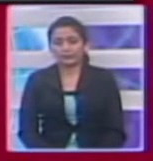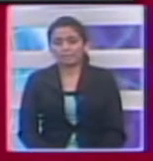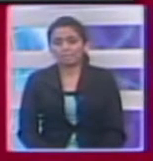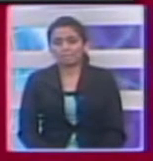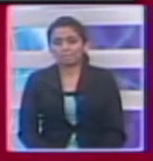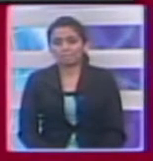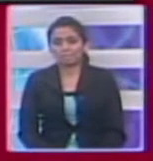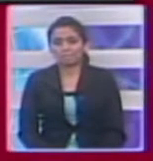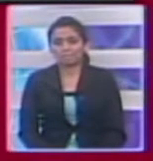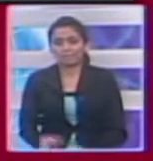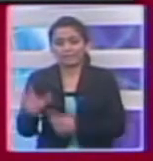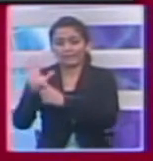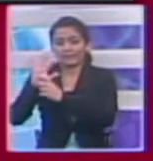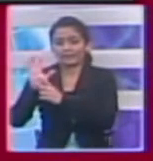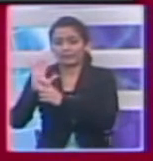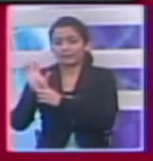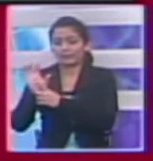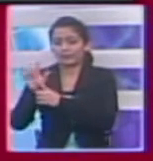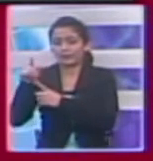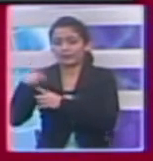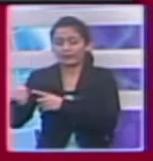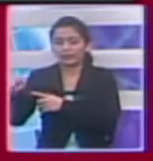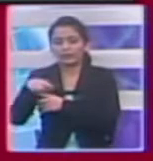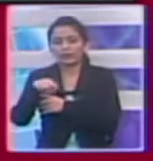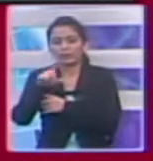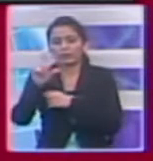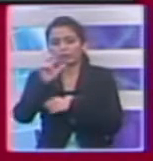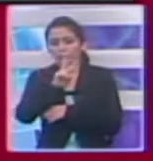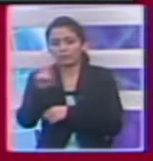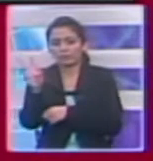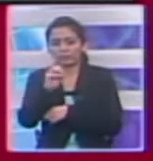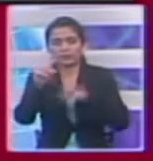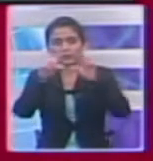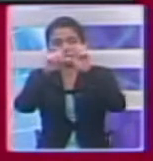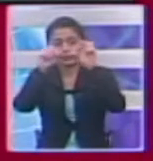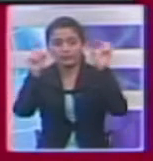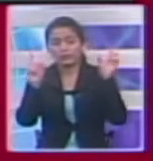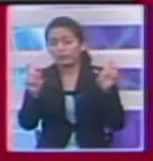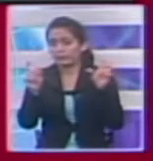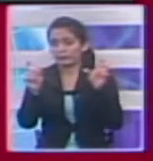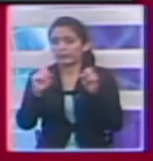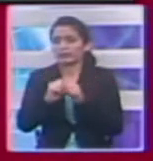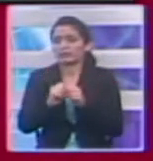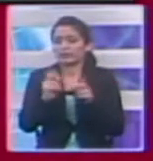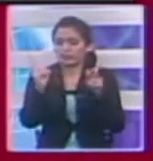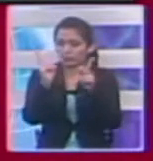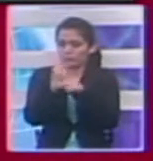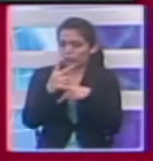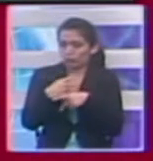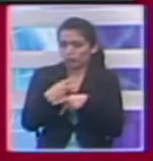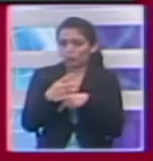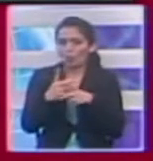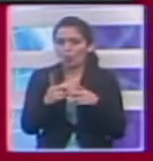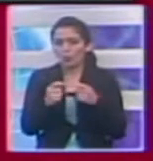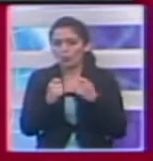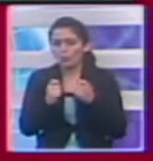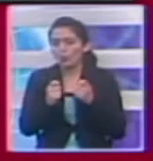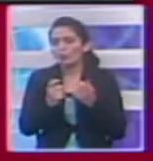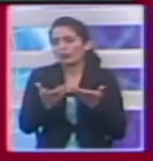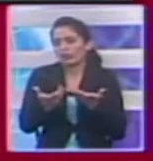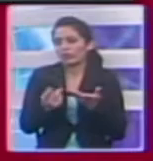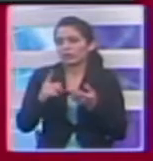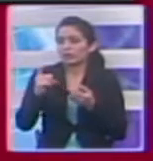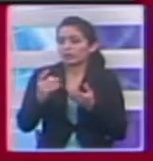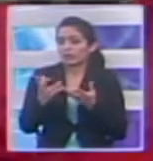las 20 principales empresas productoras del país que obviamente para acceder a este tipo de eventos tienen que rendir varias condiciones como